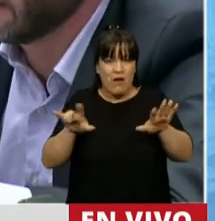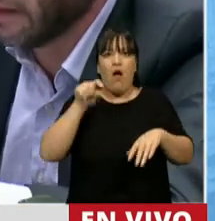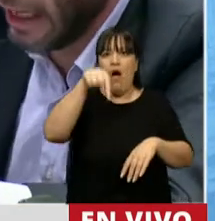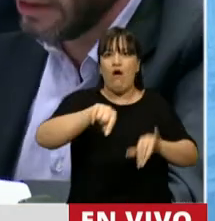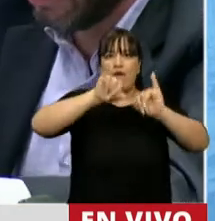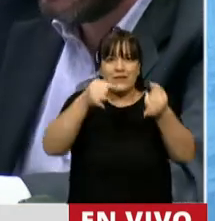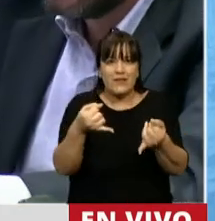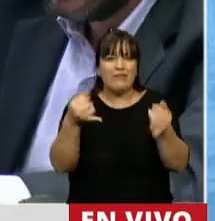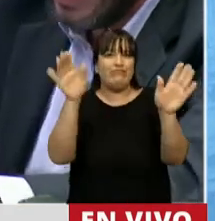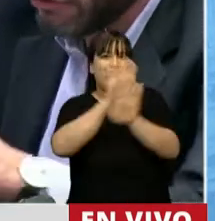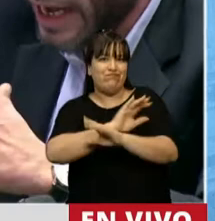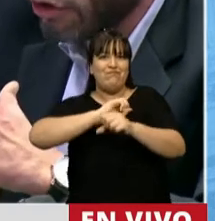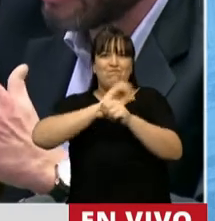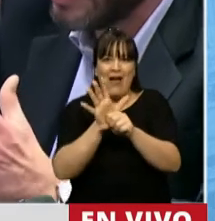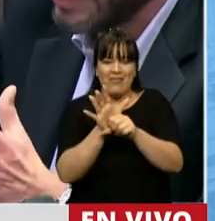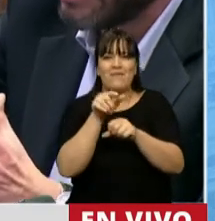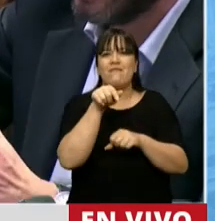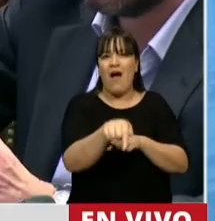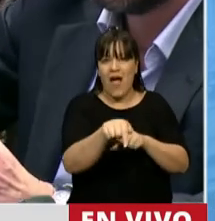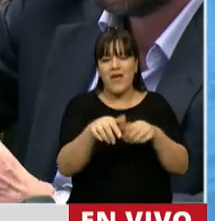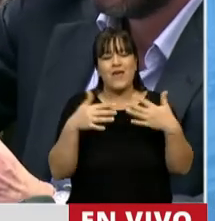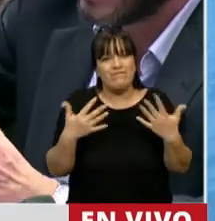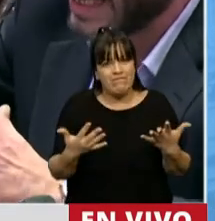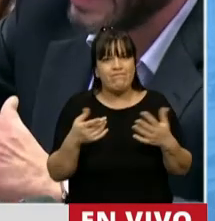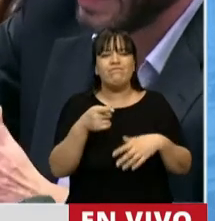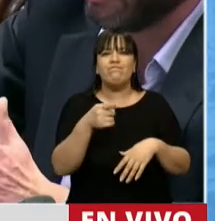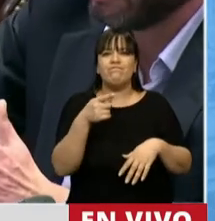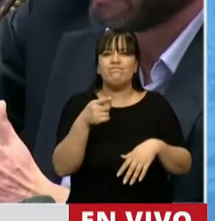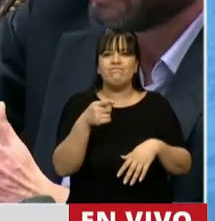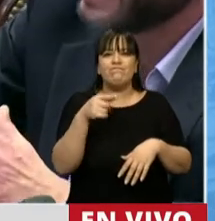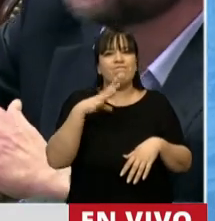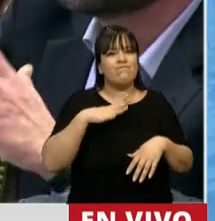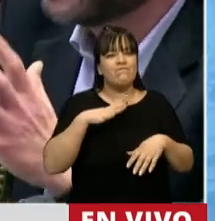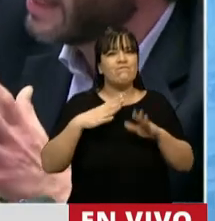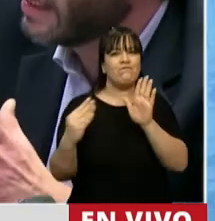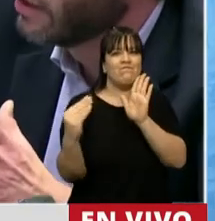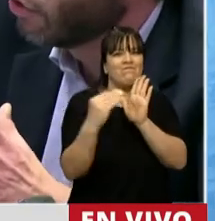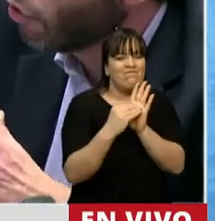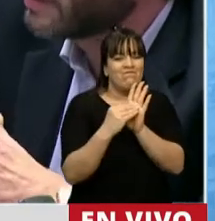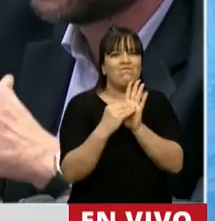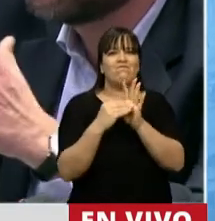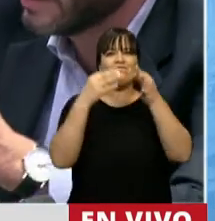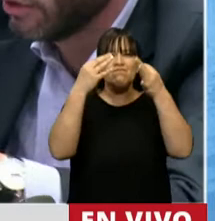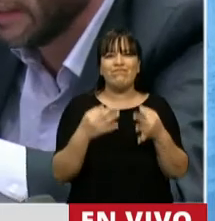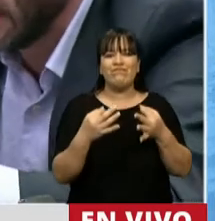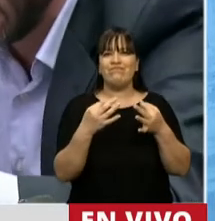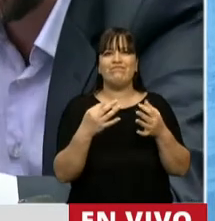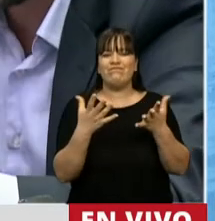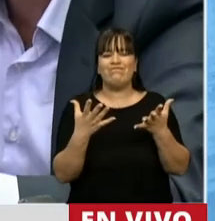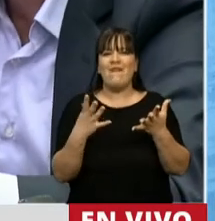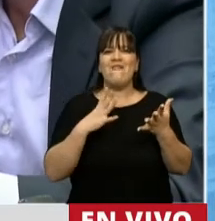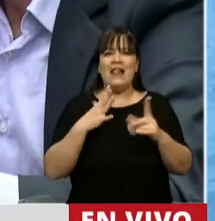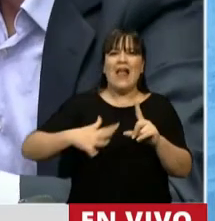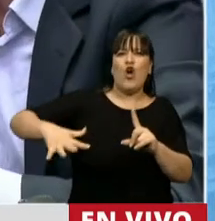estamos atravesando, es una consideración que ha quedado desdibujada o